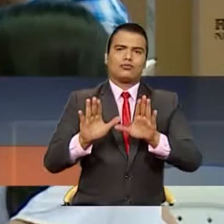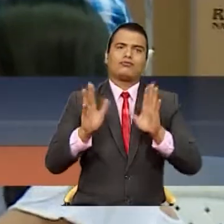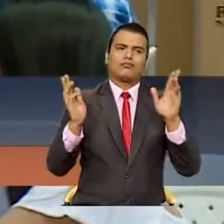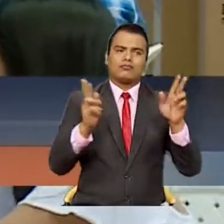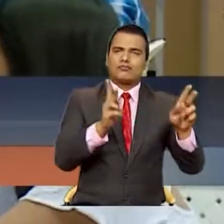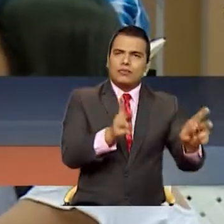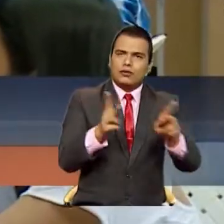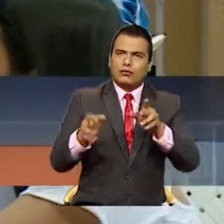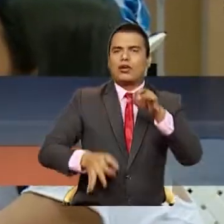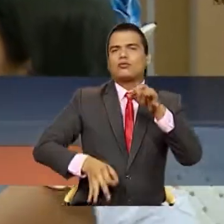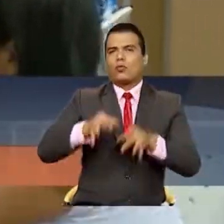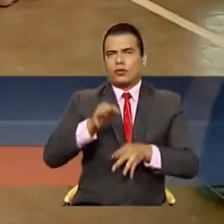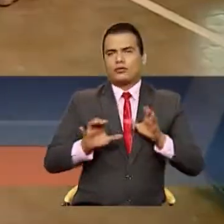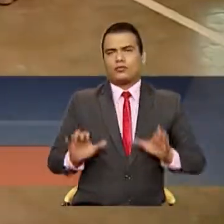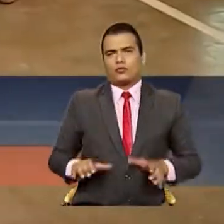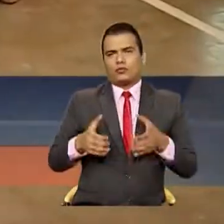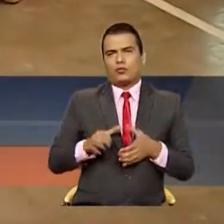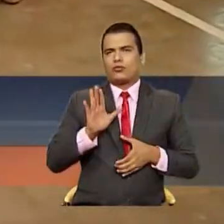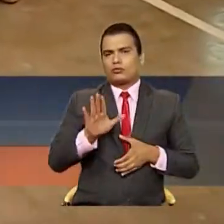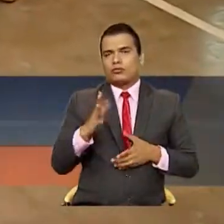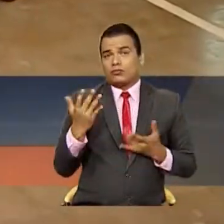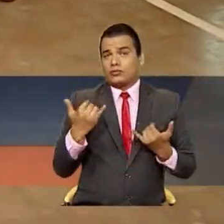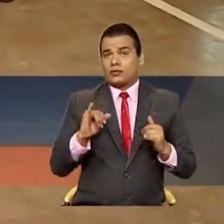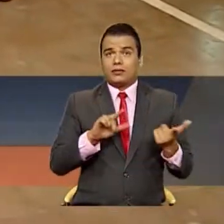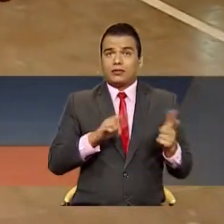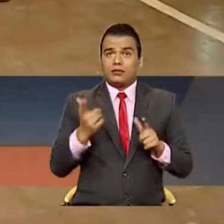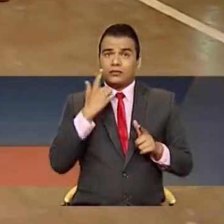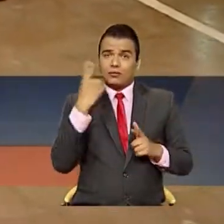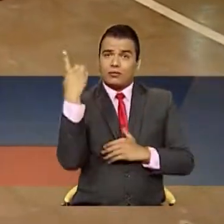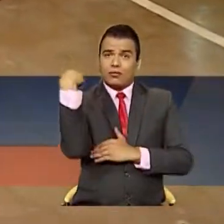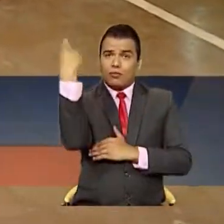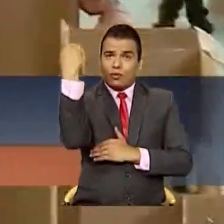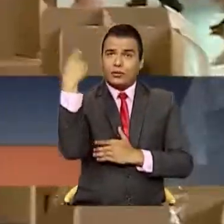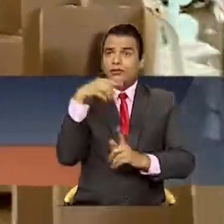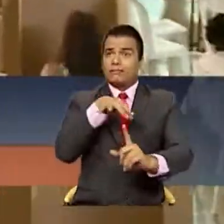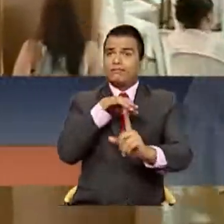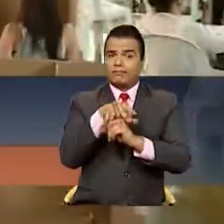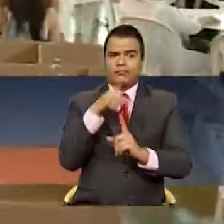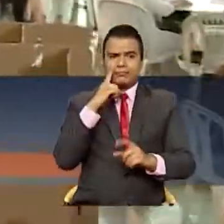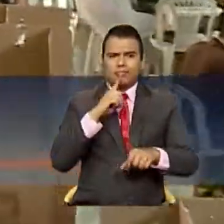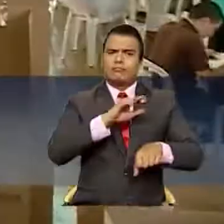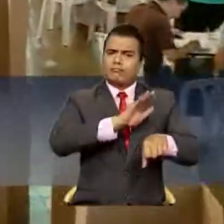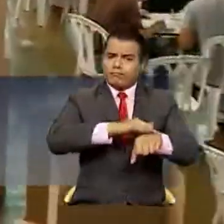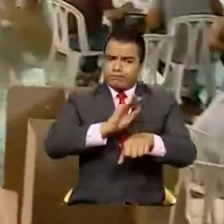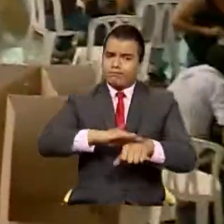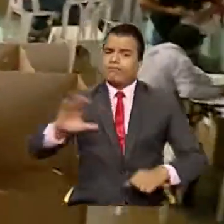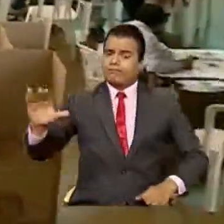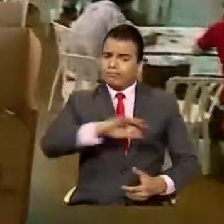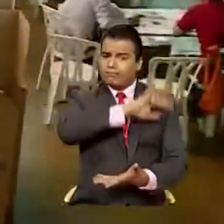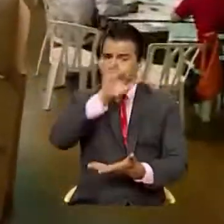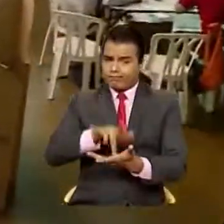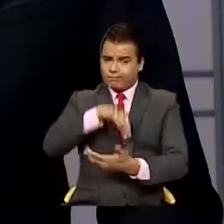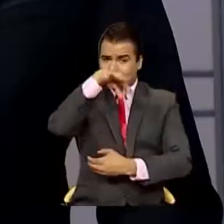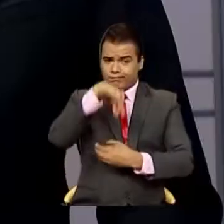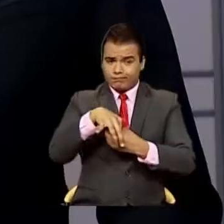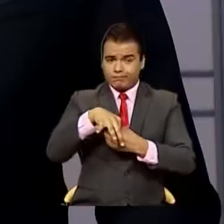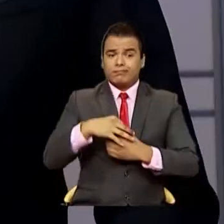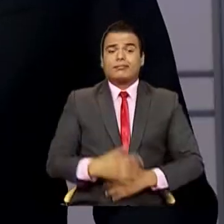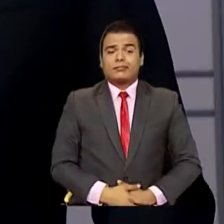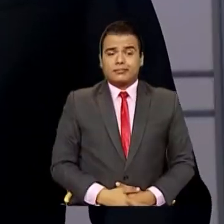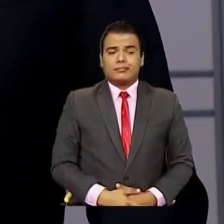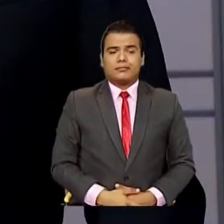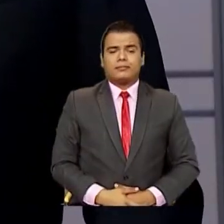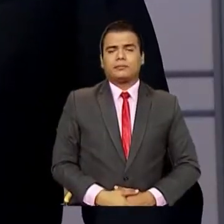jurado. Está en juego el poder político del país, por lo que la invitación es a salir masivamente a las urnas.